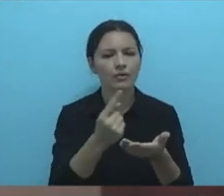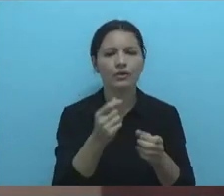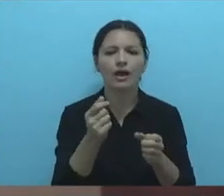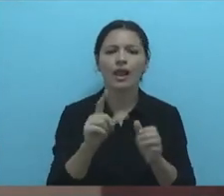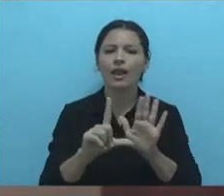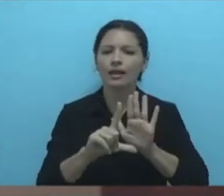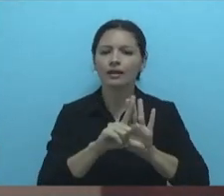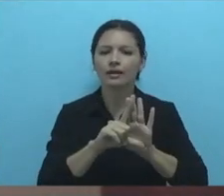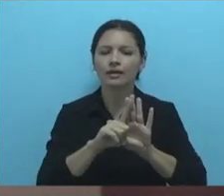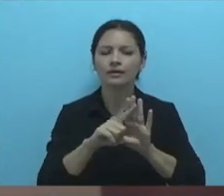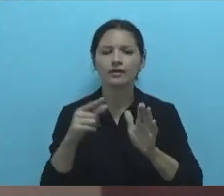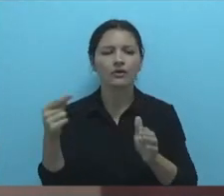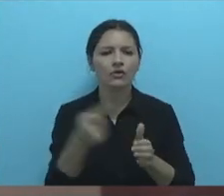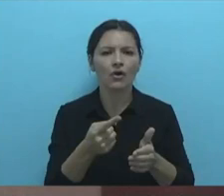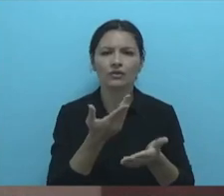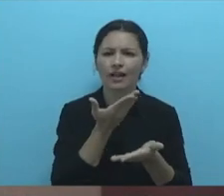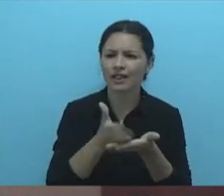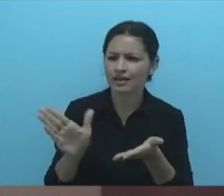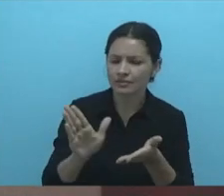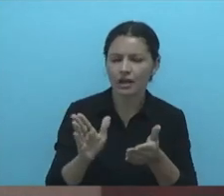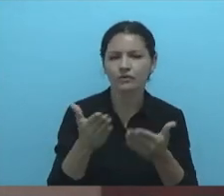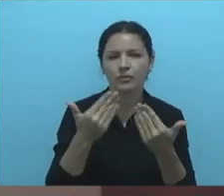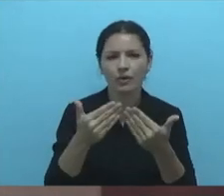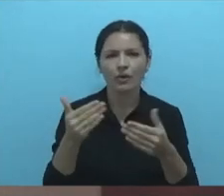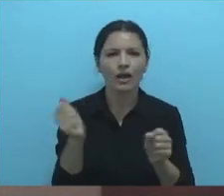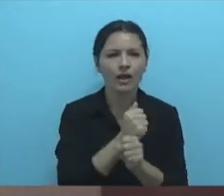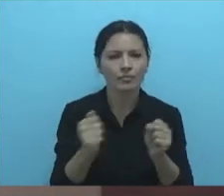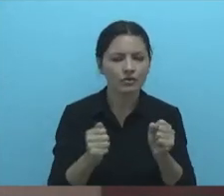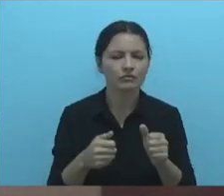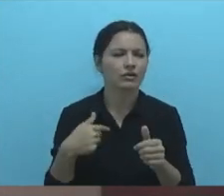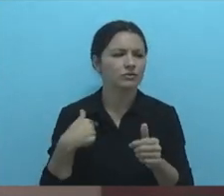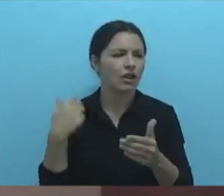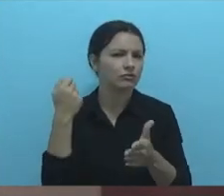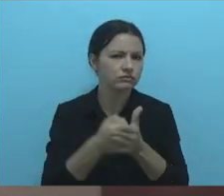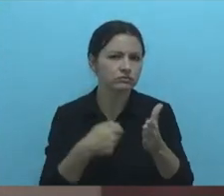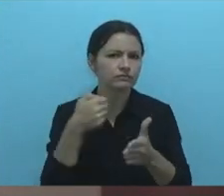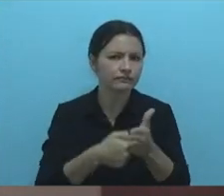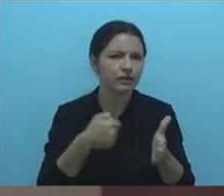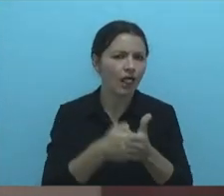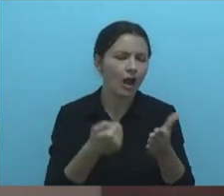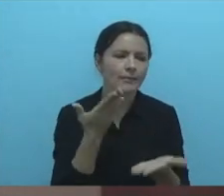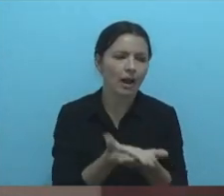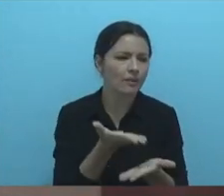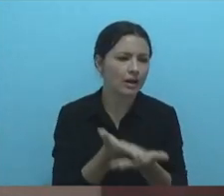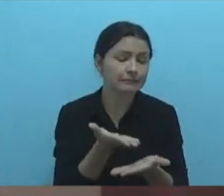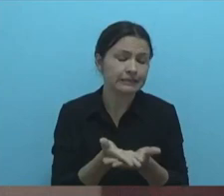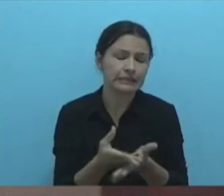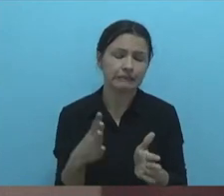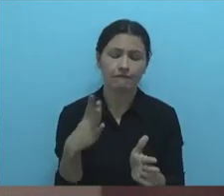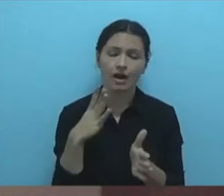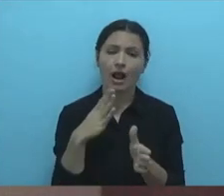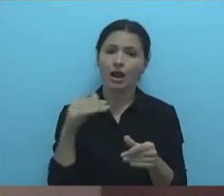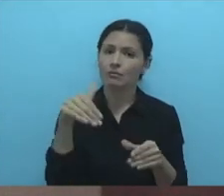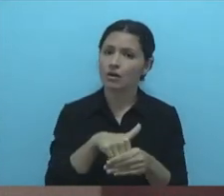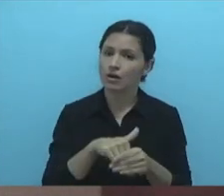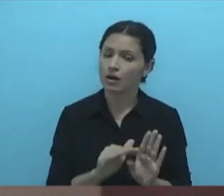que aprobemos la ley antidiscriminatoria que venimos hace años insistiendo junto al diputado justiniani y que todavía no le hemos podido dar